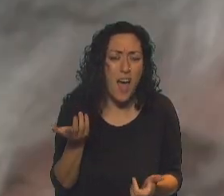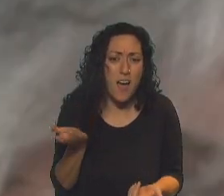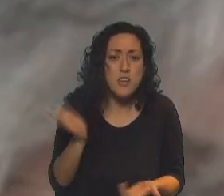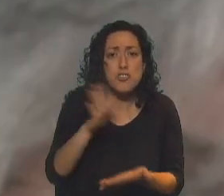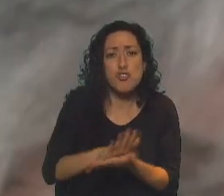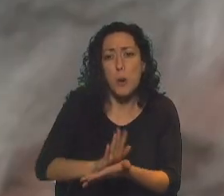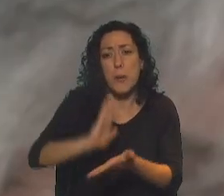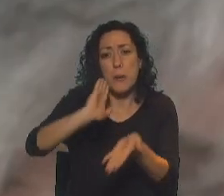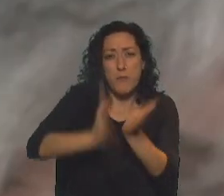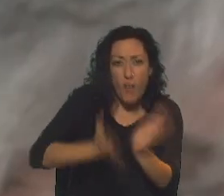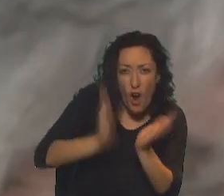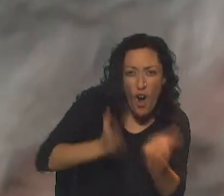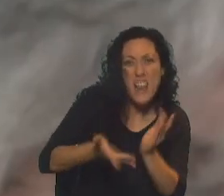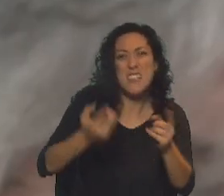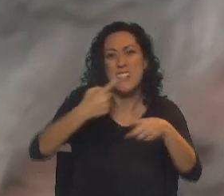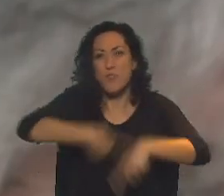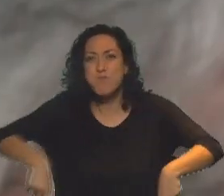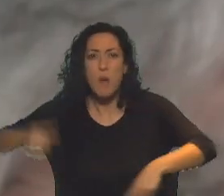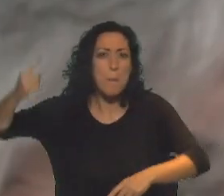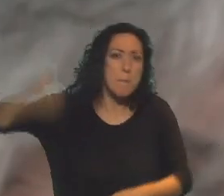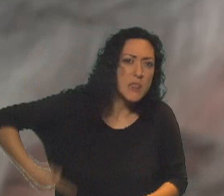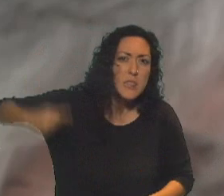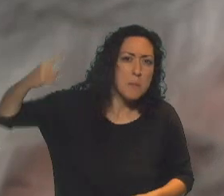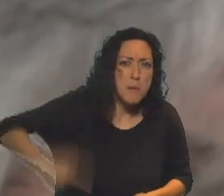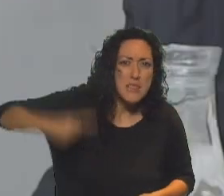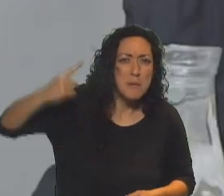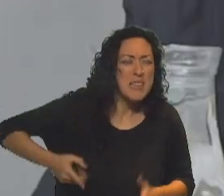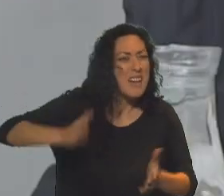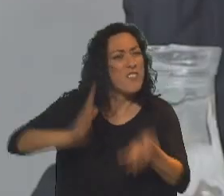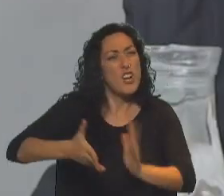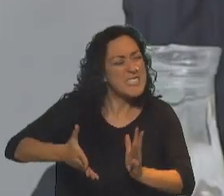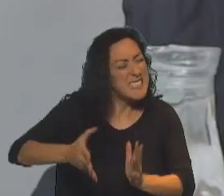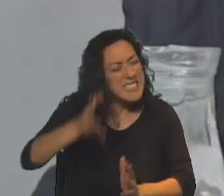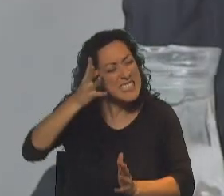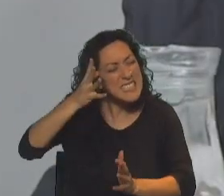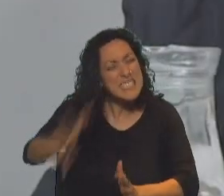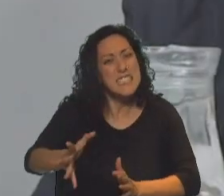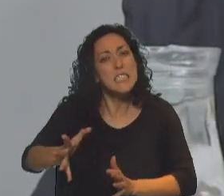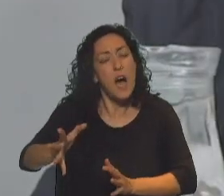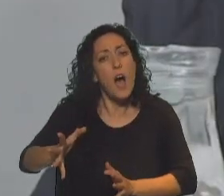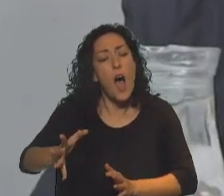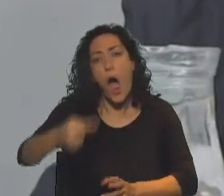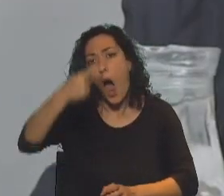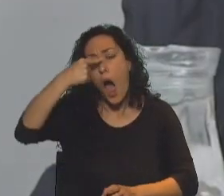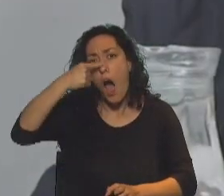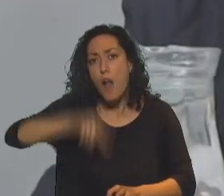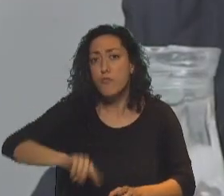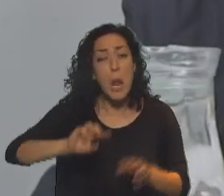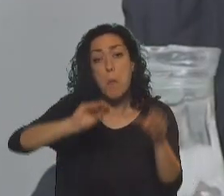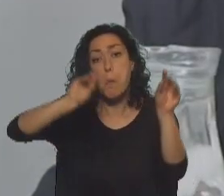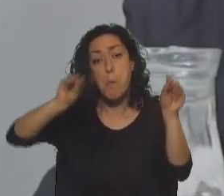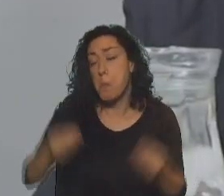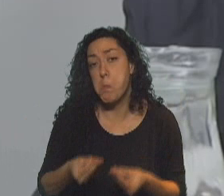experiencias de violencia y de querer imponer cosas con las violencias más extremas, más tremendas, finalmente fracasaron, y